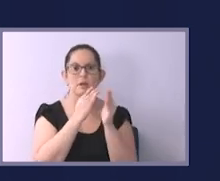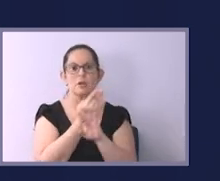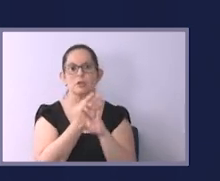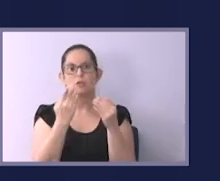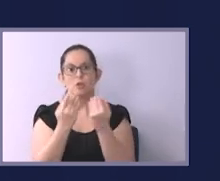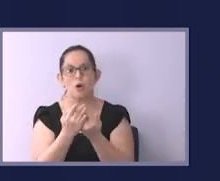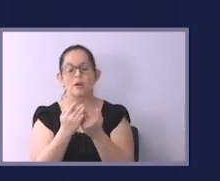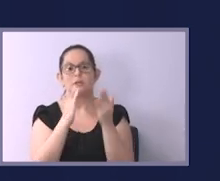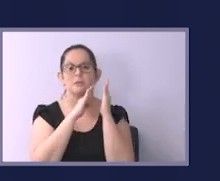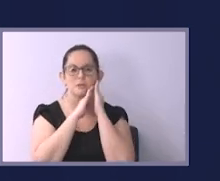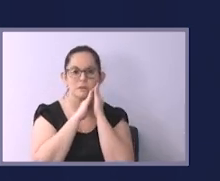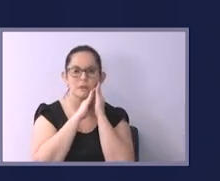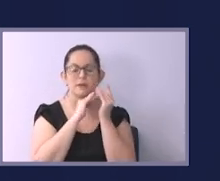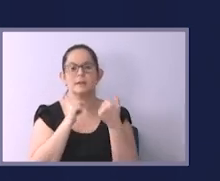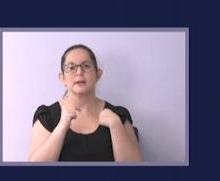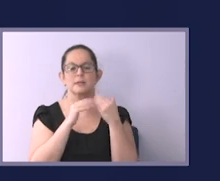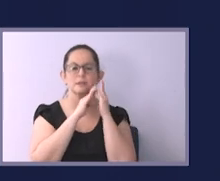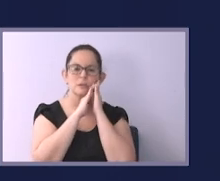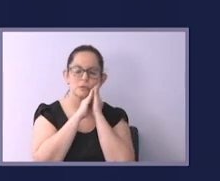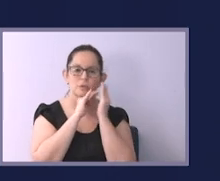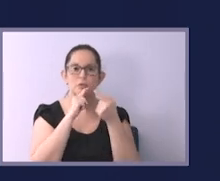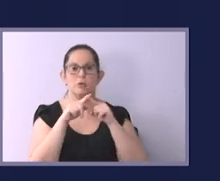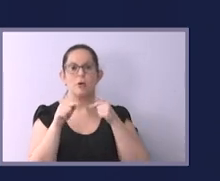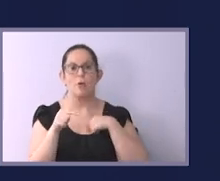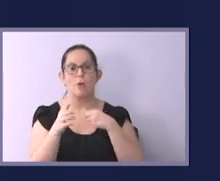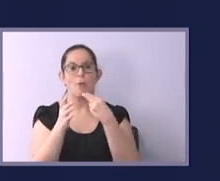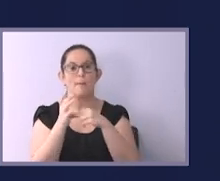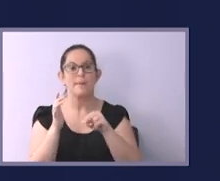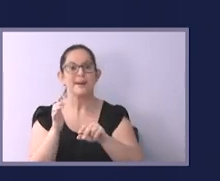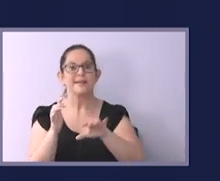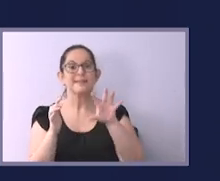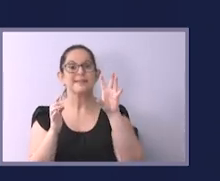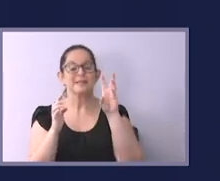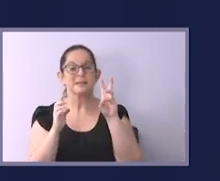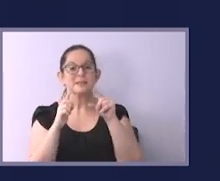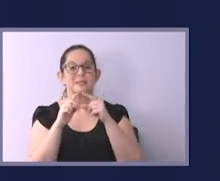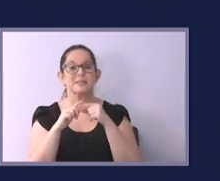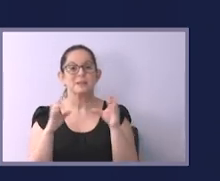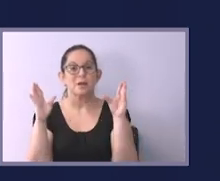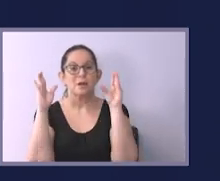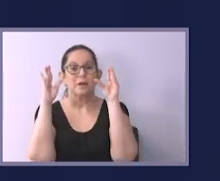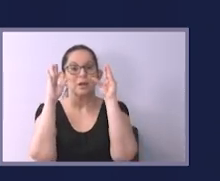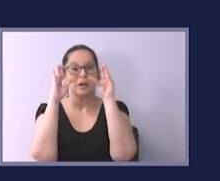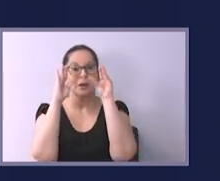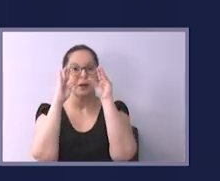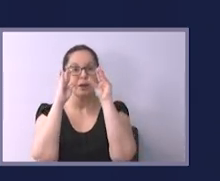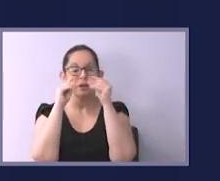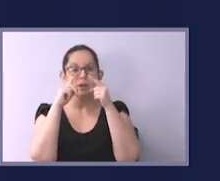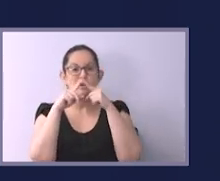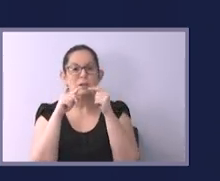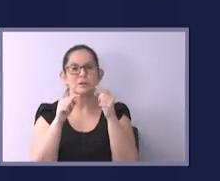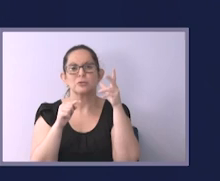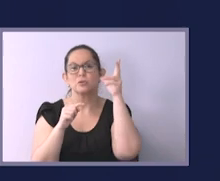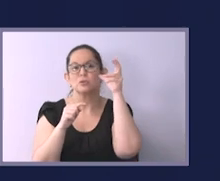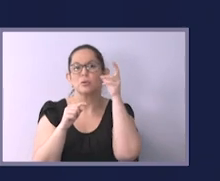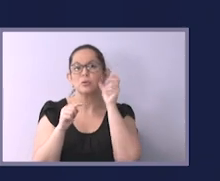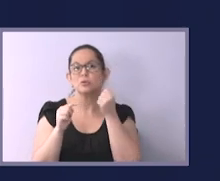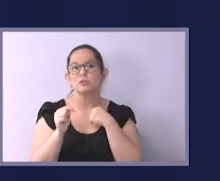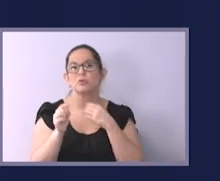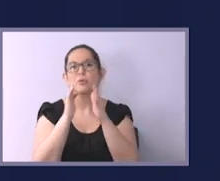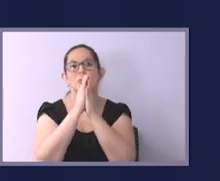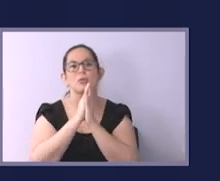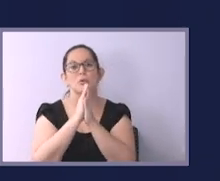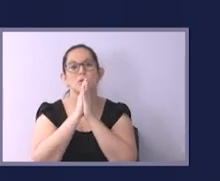todas cabecearon y se durmieron. Versículo 6. Y a la medianoche se oyó un clamor: